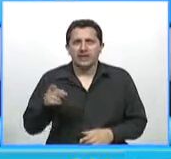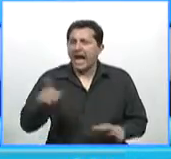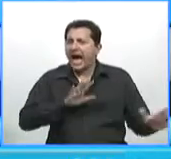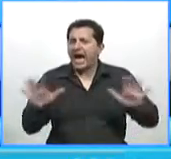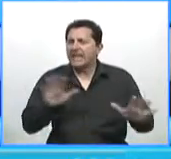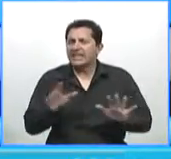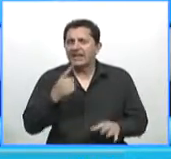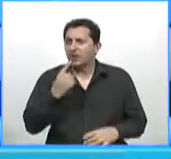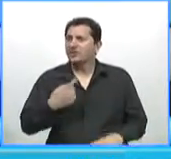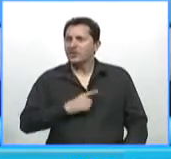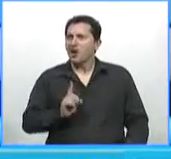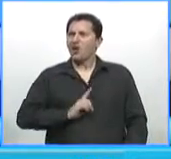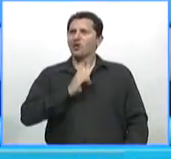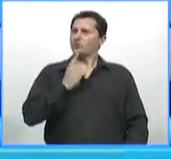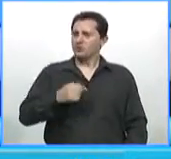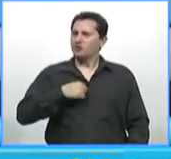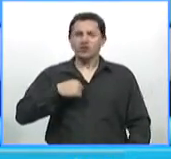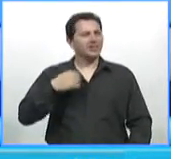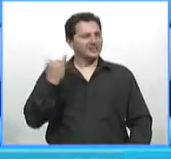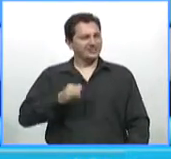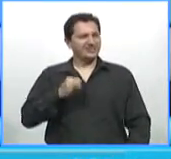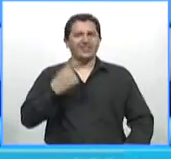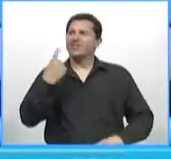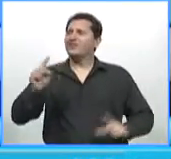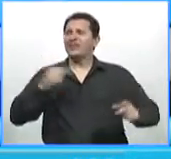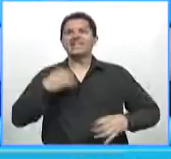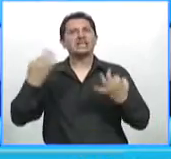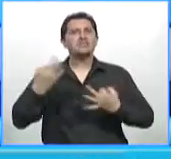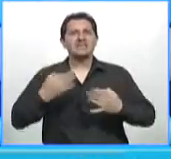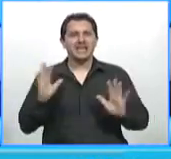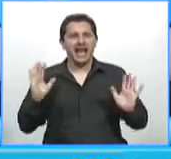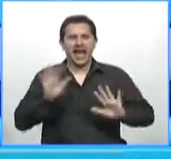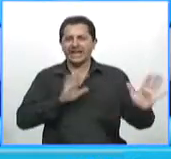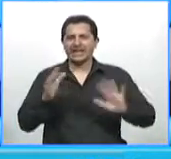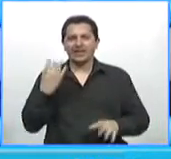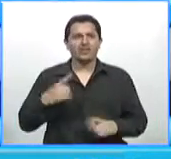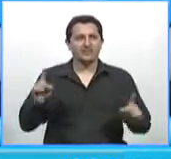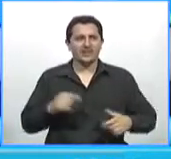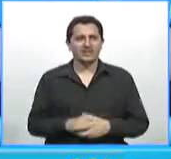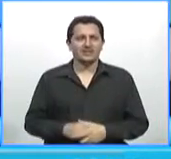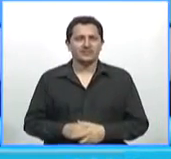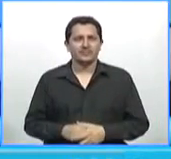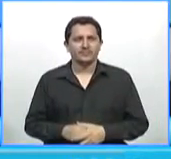arquero o la arquera se enorgullecen, dicen, sí, sí, soy especial. ¿Qué te importa? Te tenés que defender.